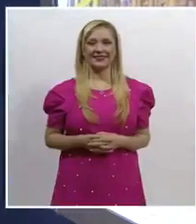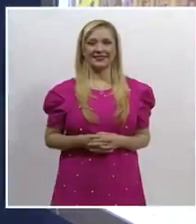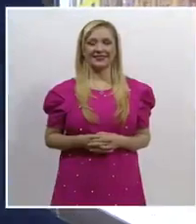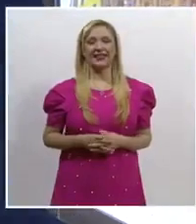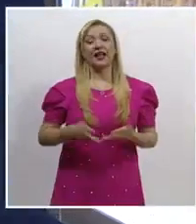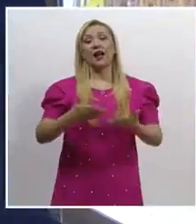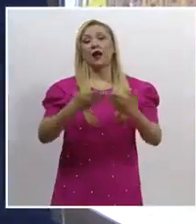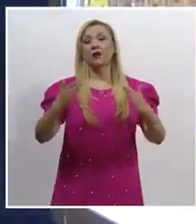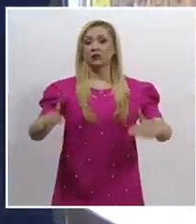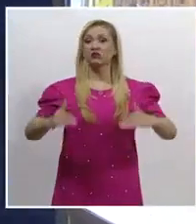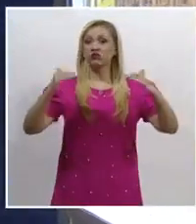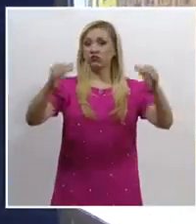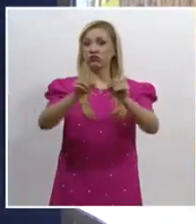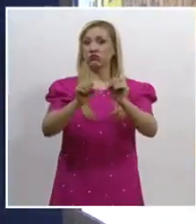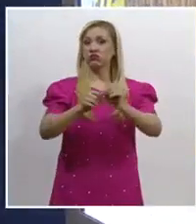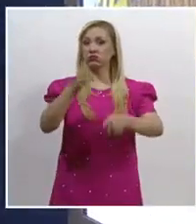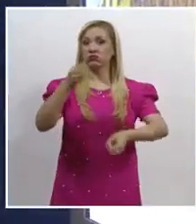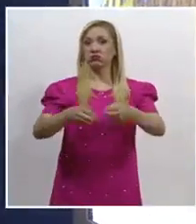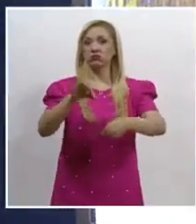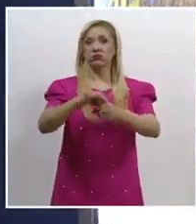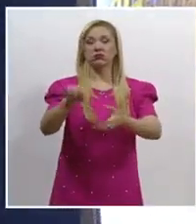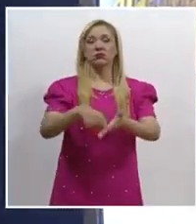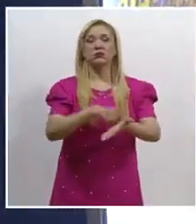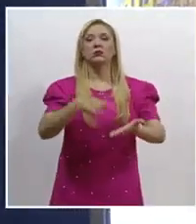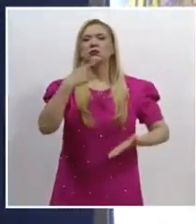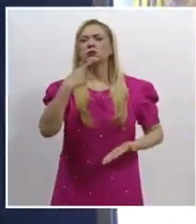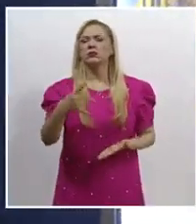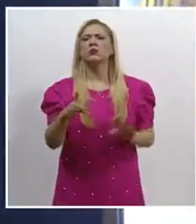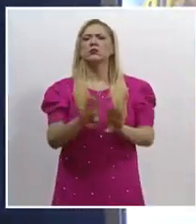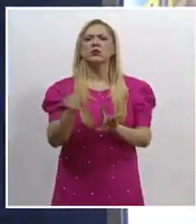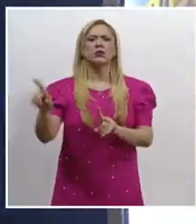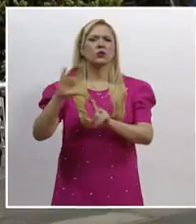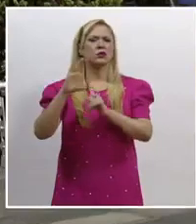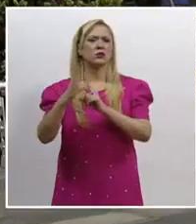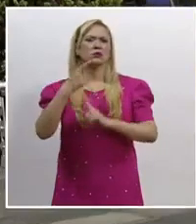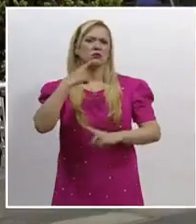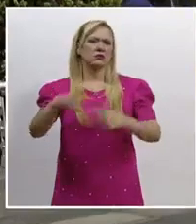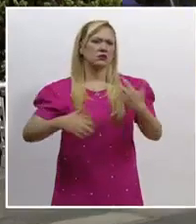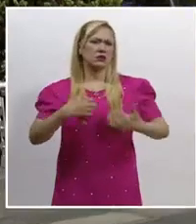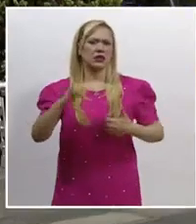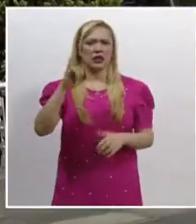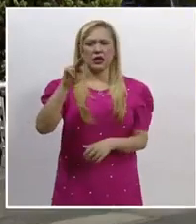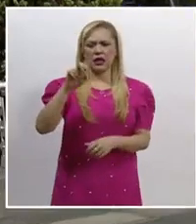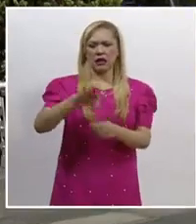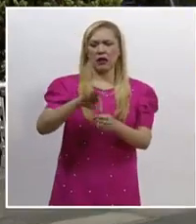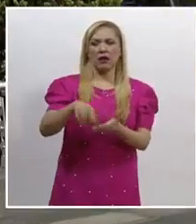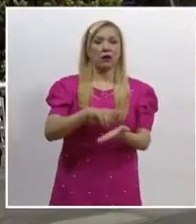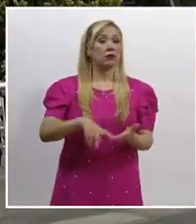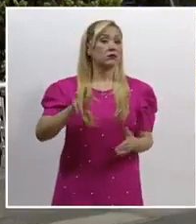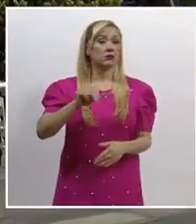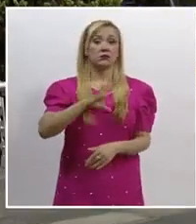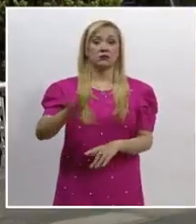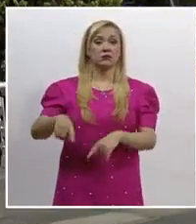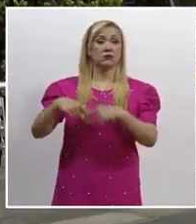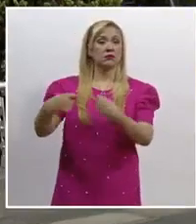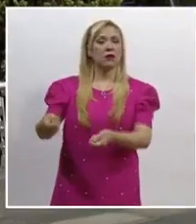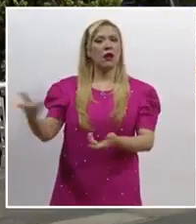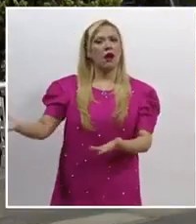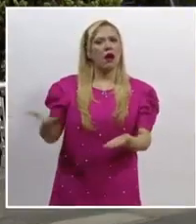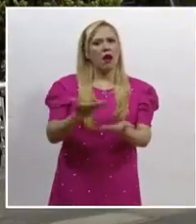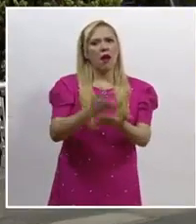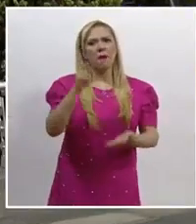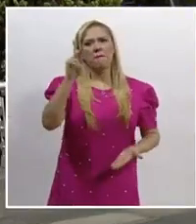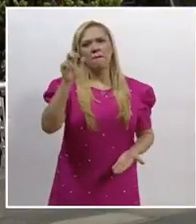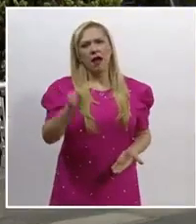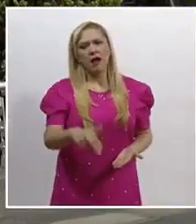Y la Sala Superior del Tribunal Electoral revocó el acuerdo de la Comisión de Quejas del INE que negó las medidas cautelares solicitadas por el PAN